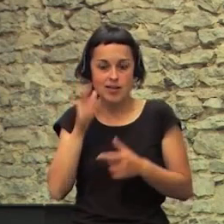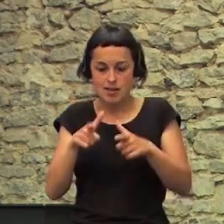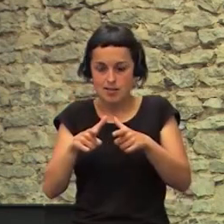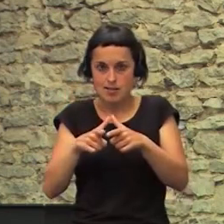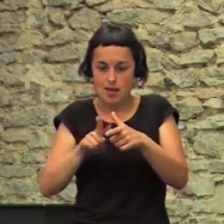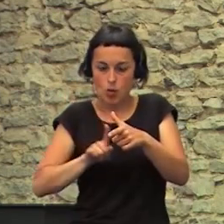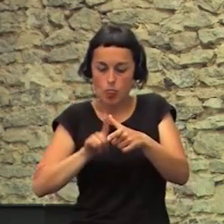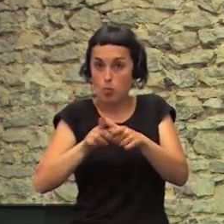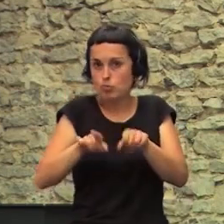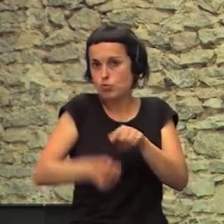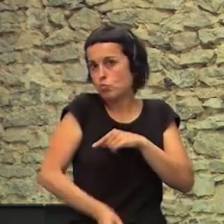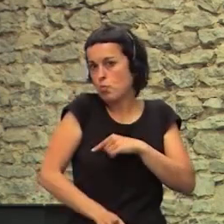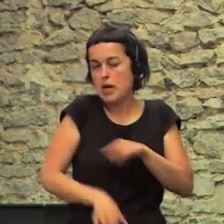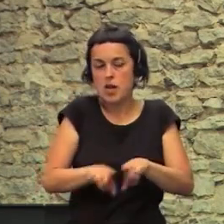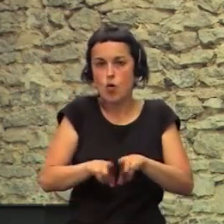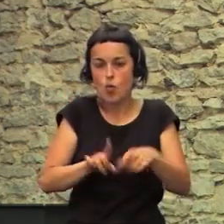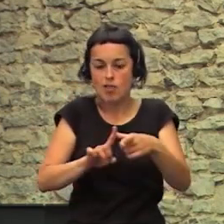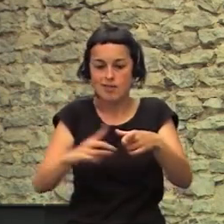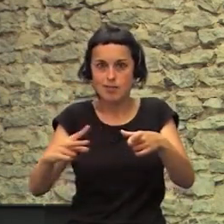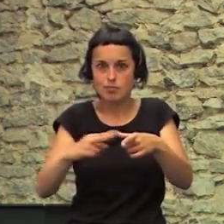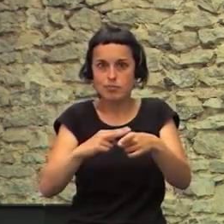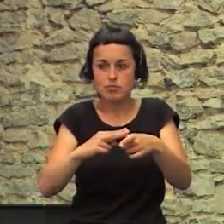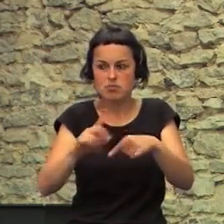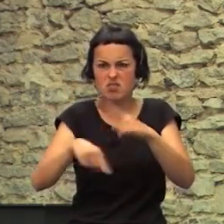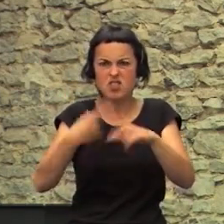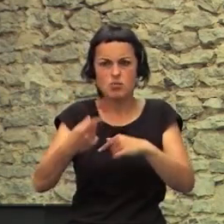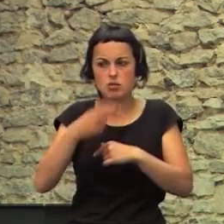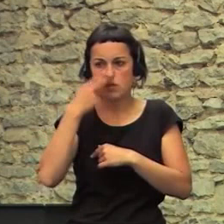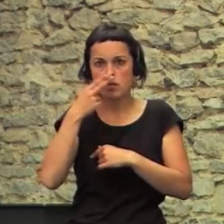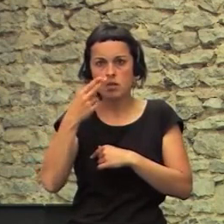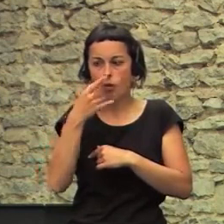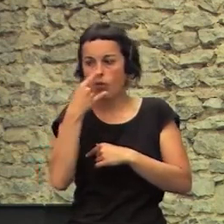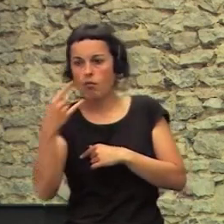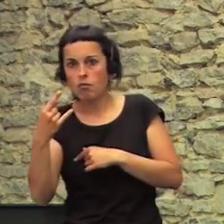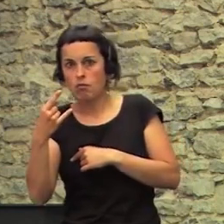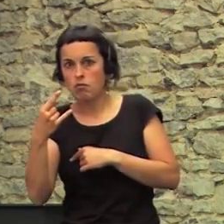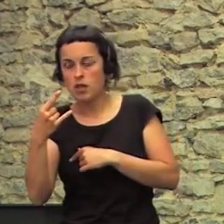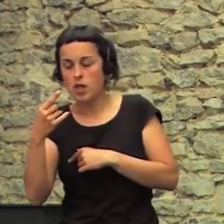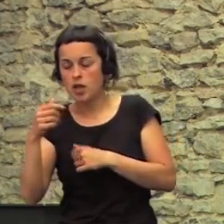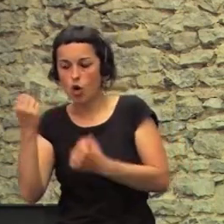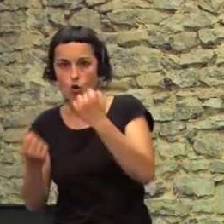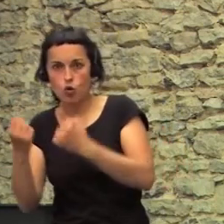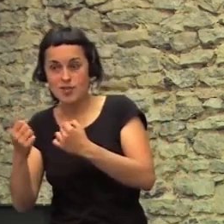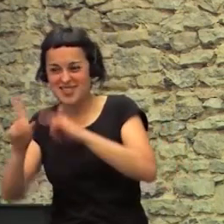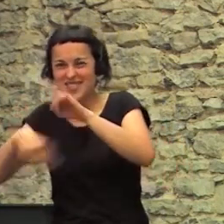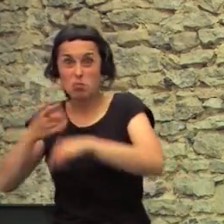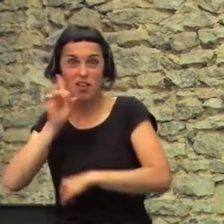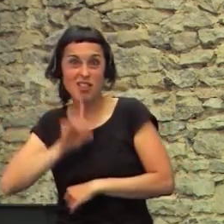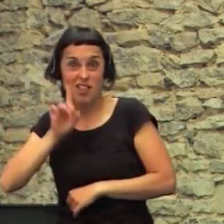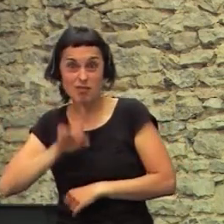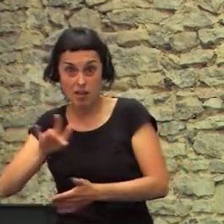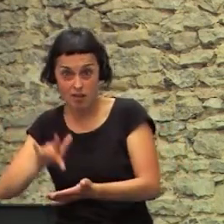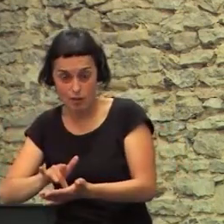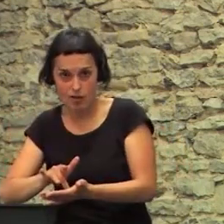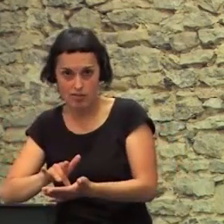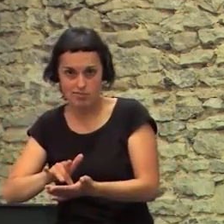inmenso, que era como un pene, de repente se interesa por los coches e incluso luego es lesbiana, creen que lo hicieron mal,